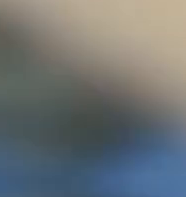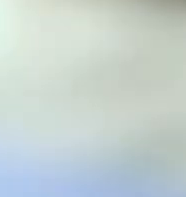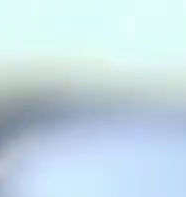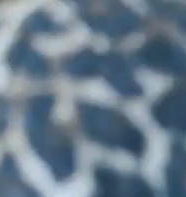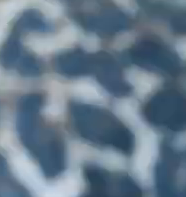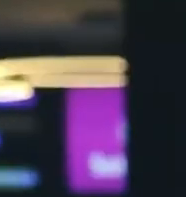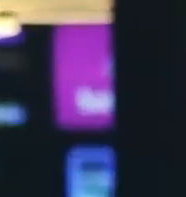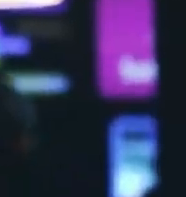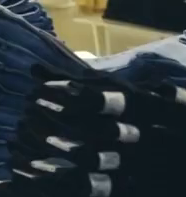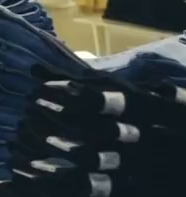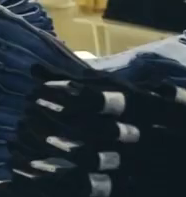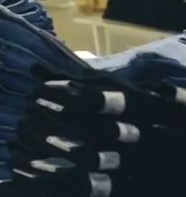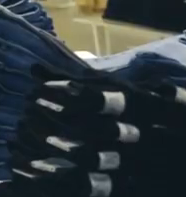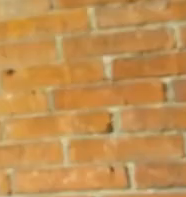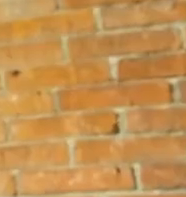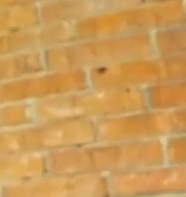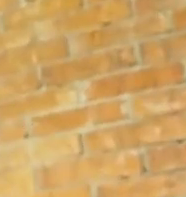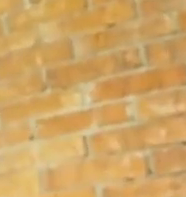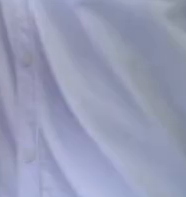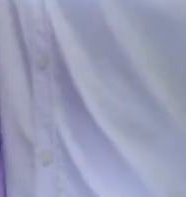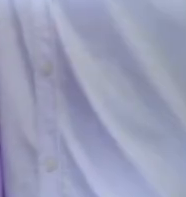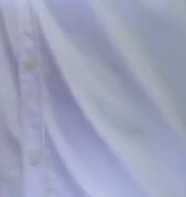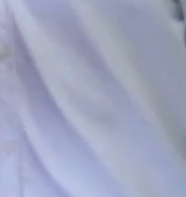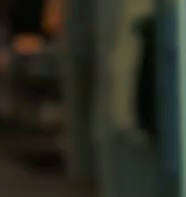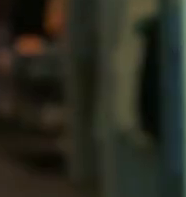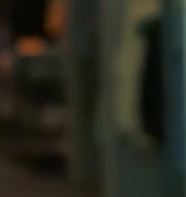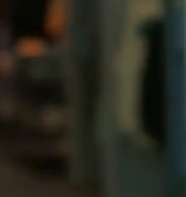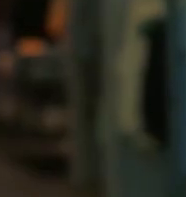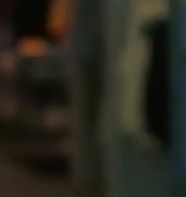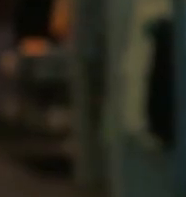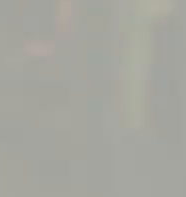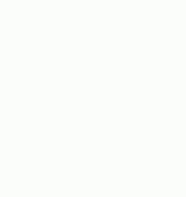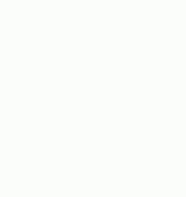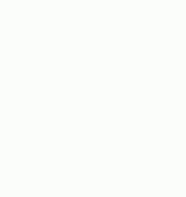Presentó Montevideo Shopping. Siempre contigo.